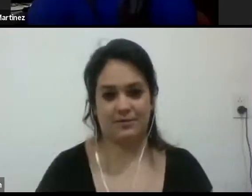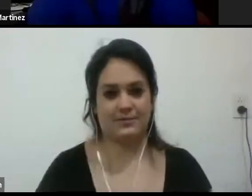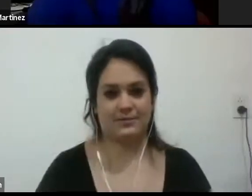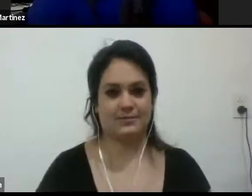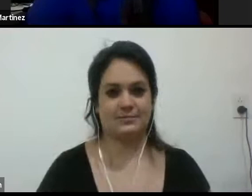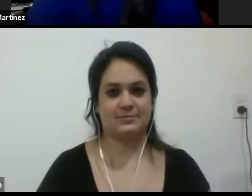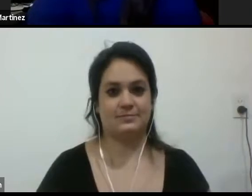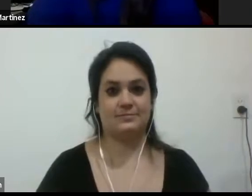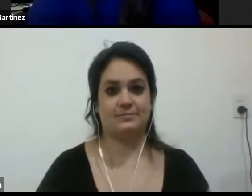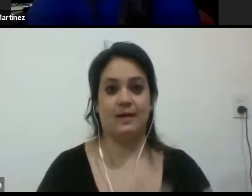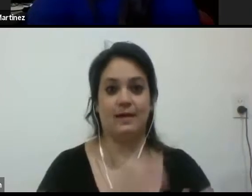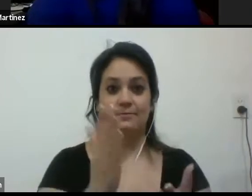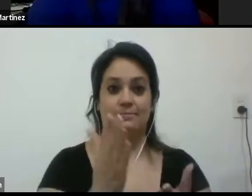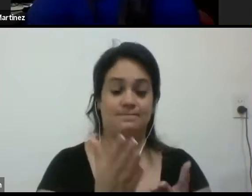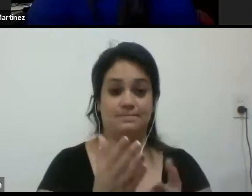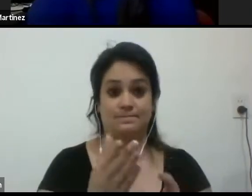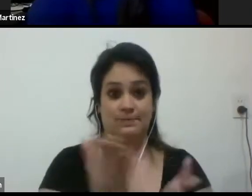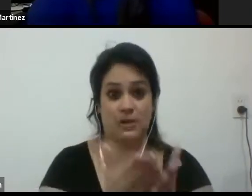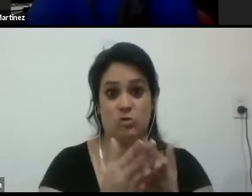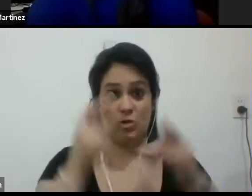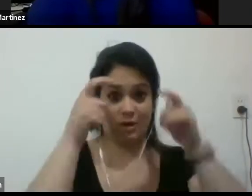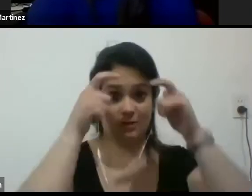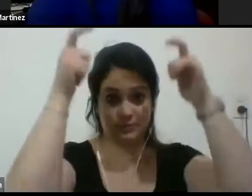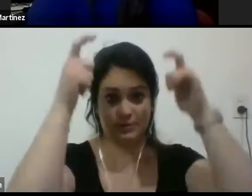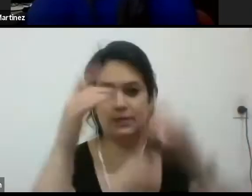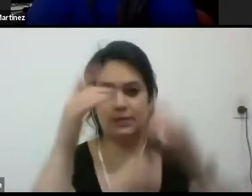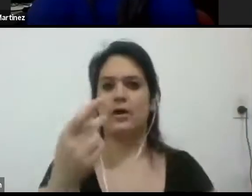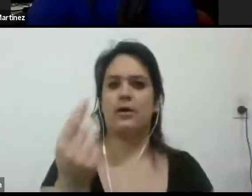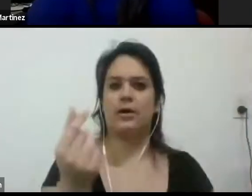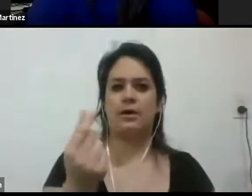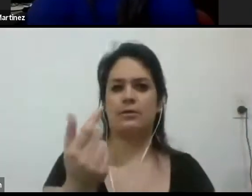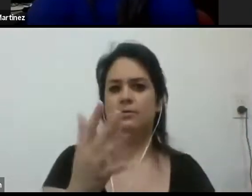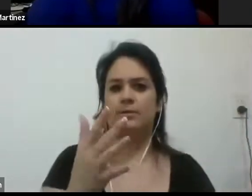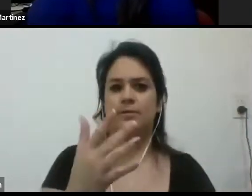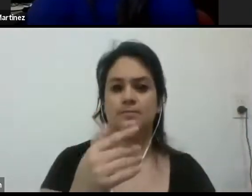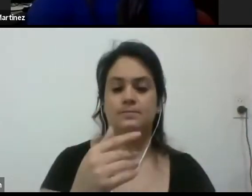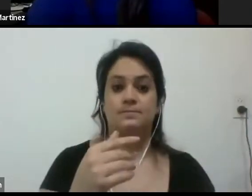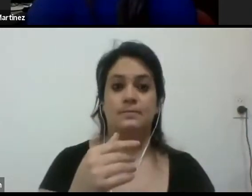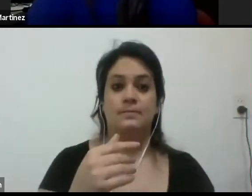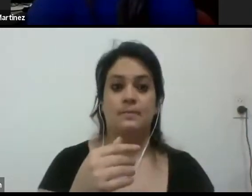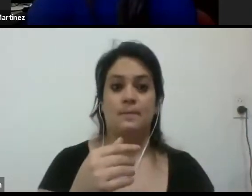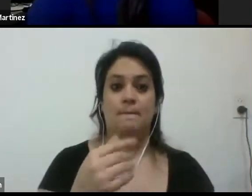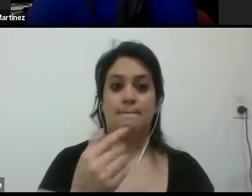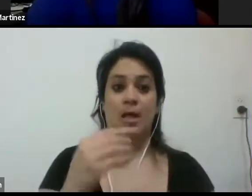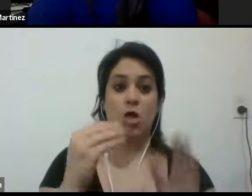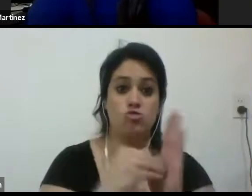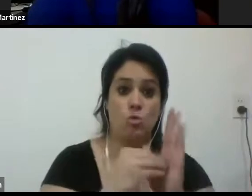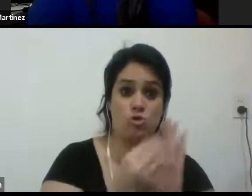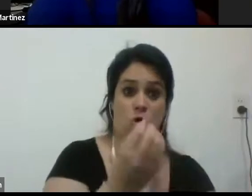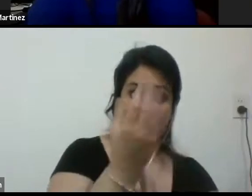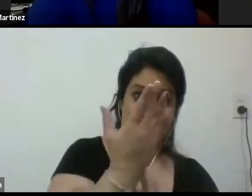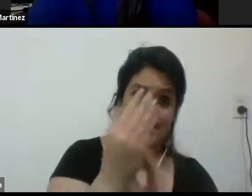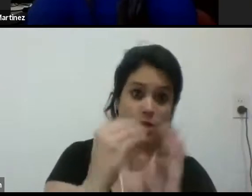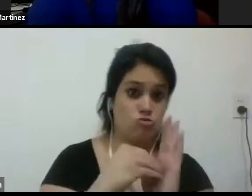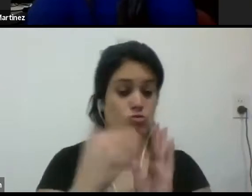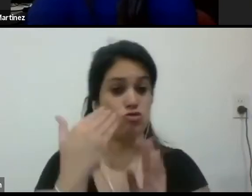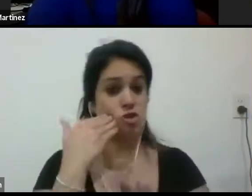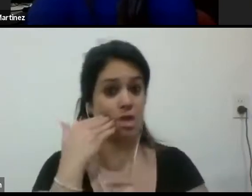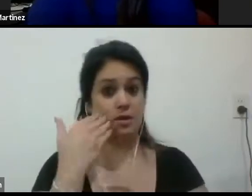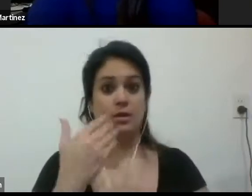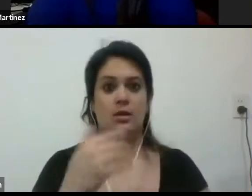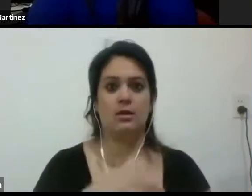la carrera de gastronomía tiene un costo de en los horarios de turno mañana y turno tarde de